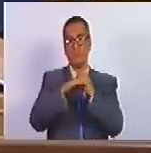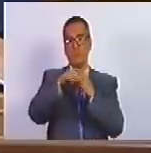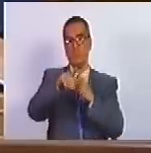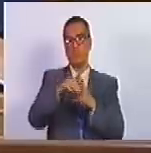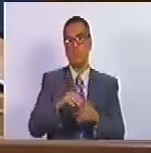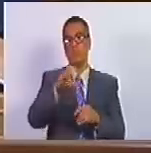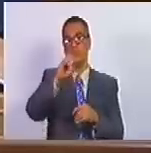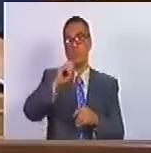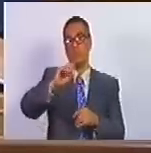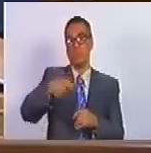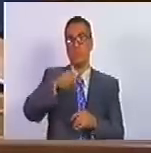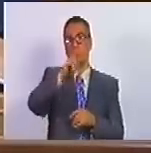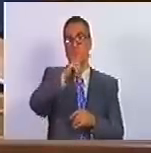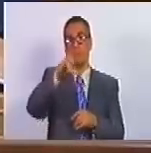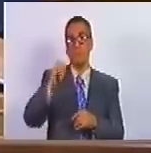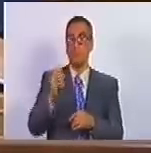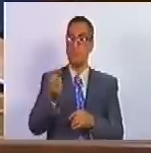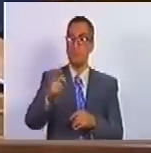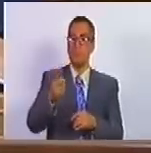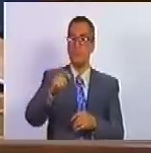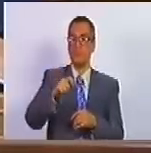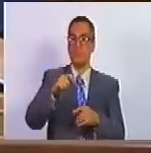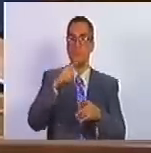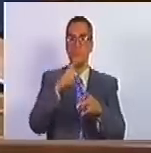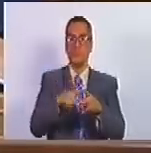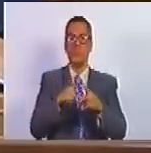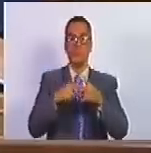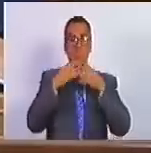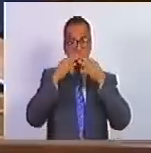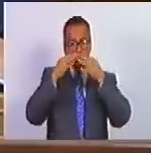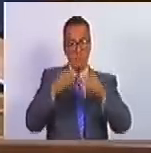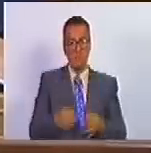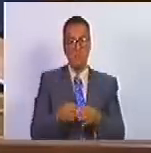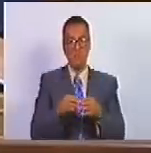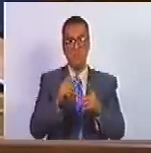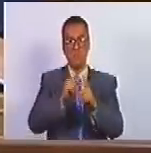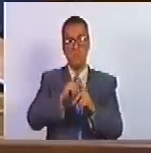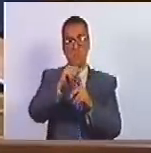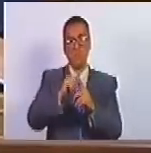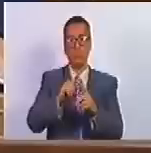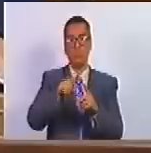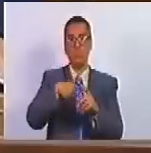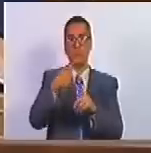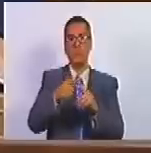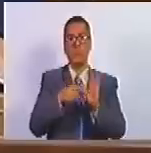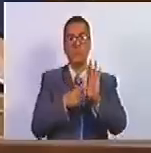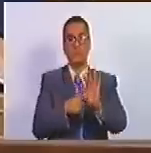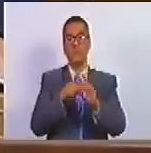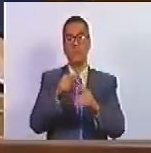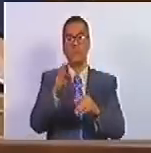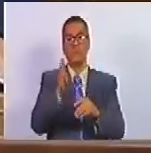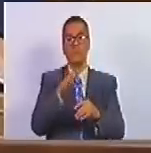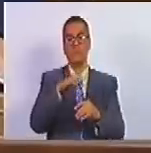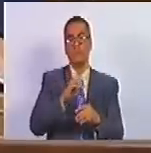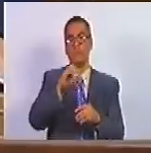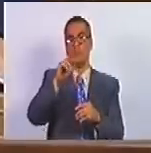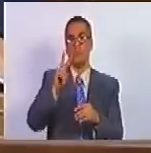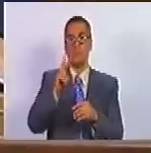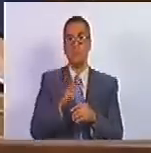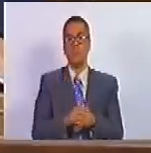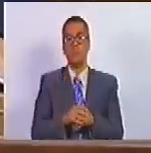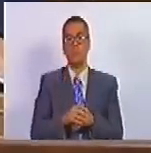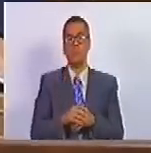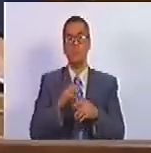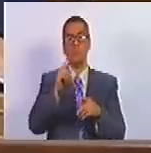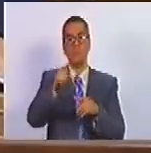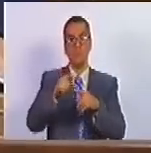al 0,20 veces el tipo de cambio oficial de la moneda de mayor valor publicado por el Banco Central de Venezuela